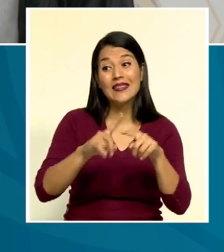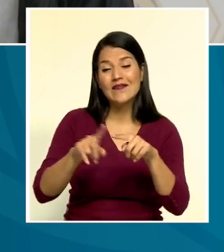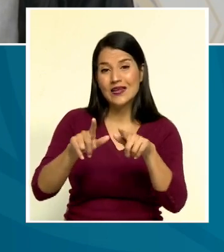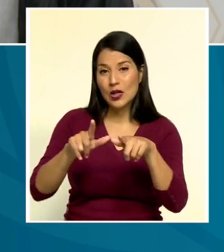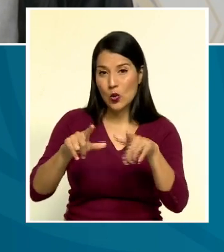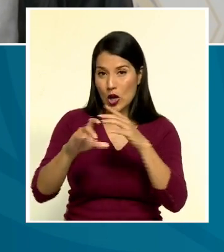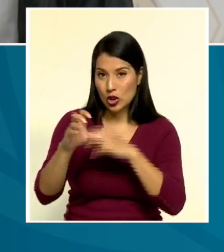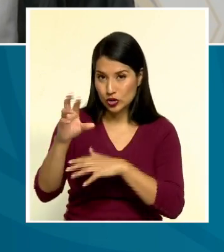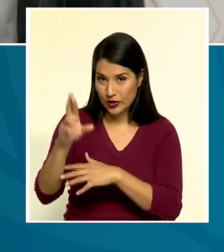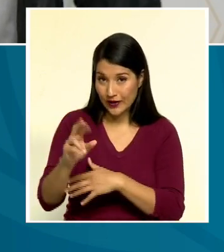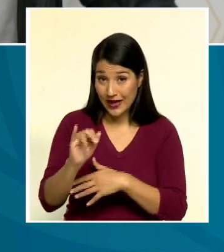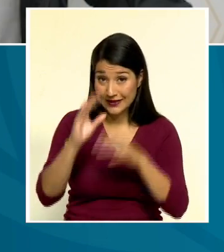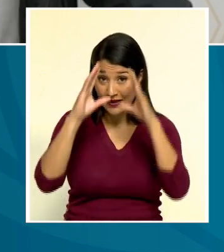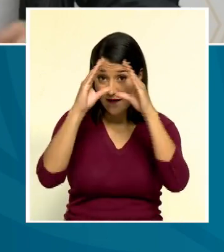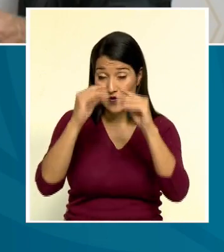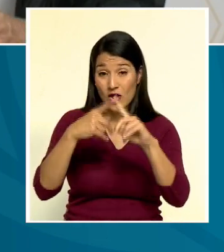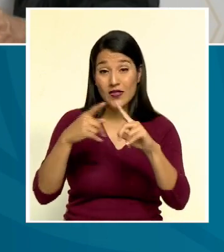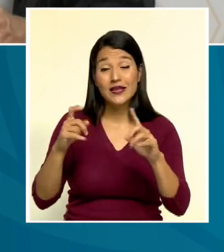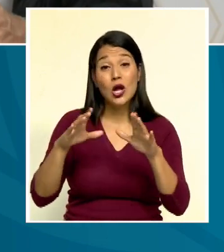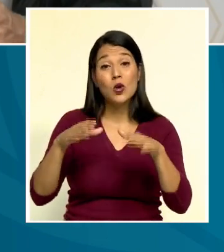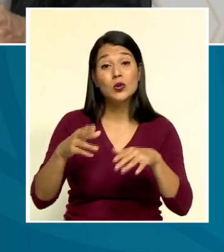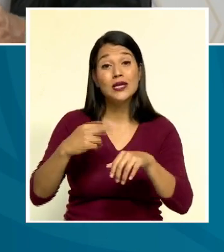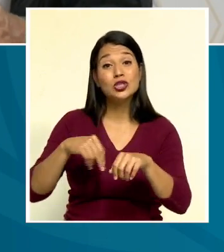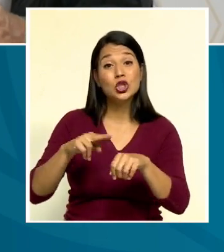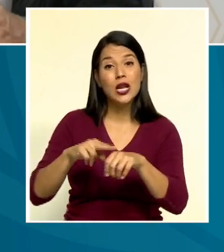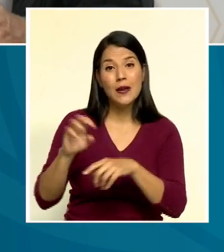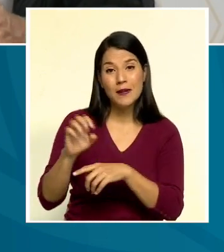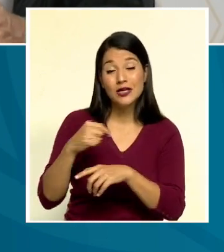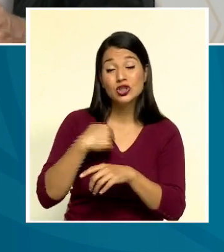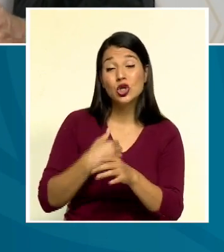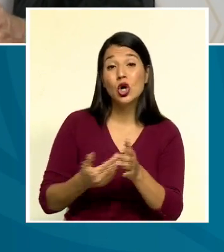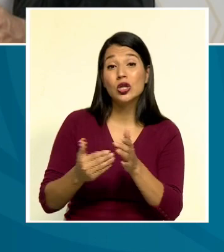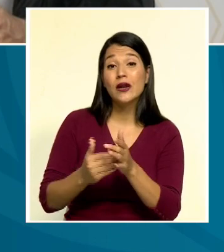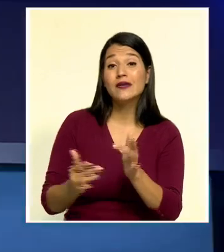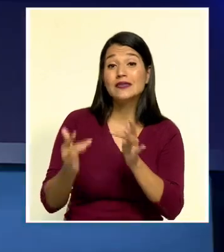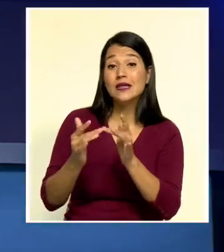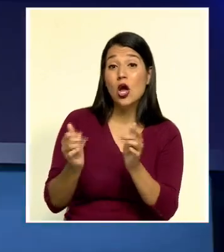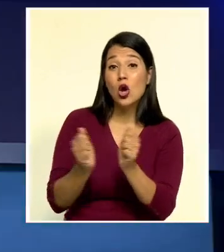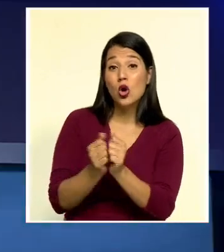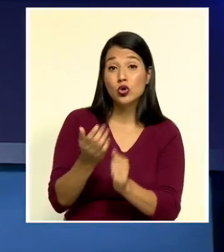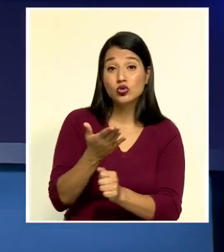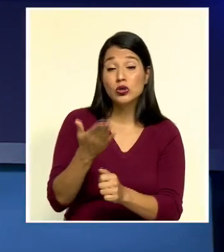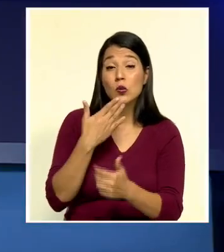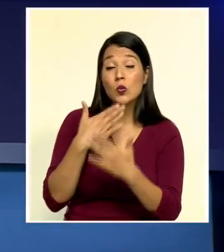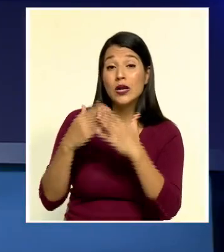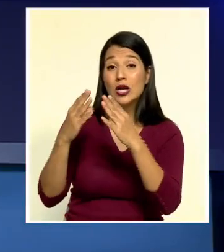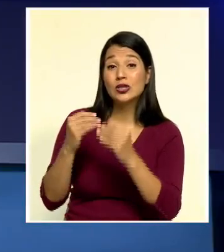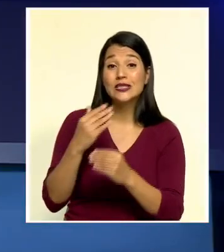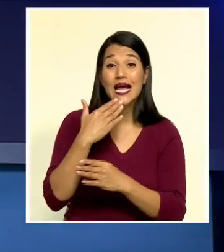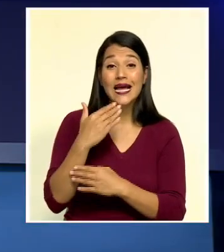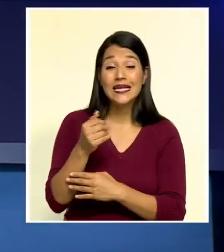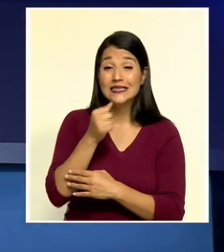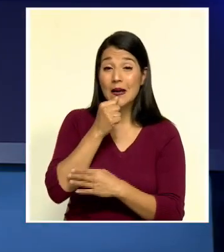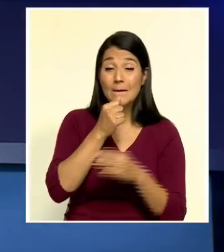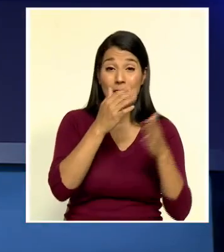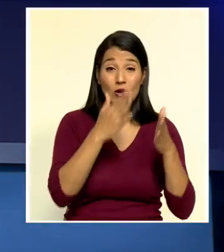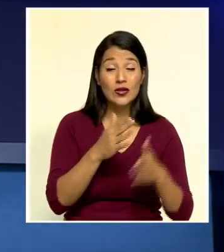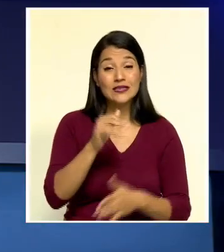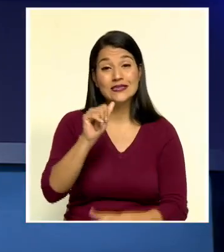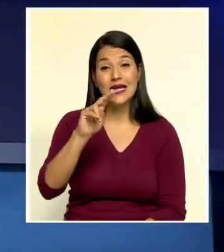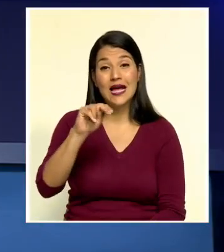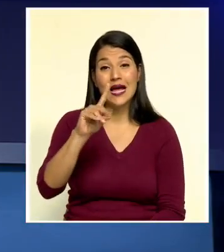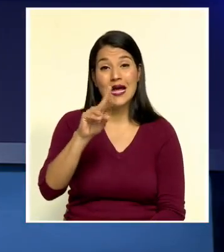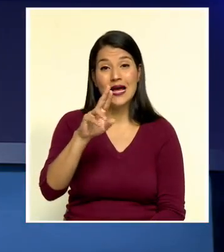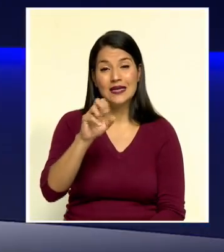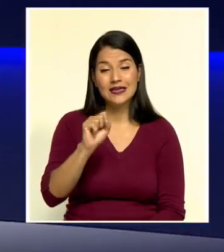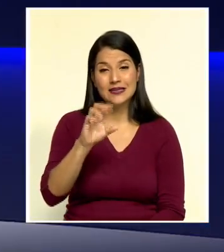país. Esta es la información que tenemos desde la Comisión Nacional de Emergencia. Regreso con ustedes al estudio. Buenas noches. Bien, muchas gracias al periodista Andrés Ortiz por